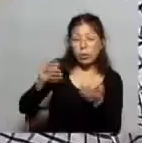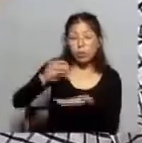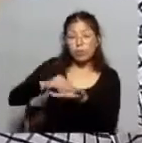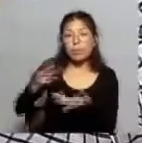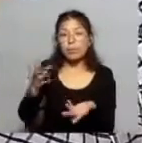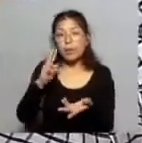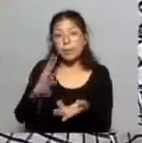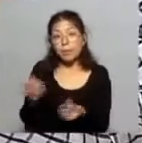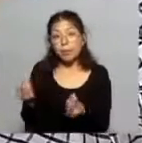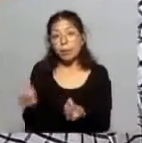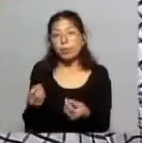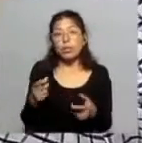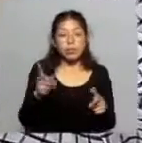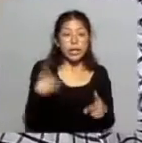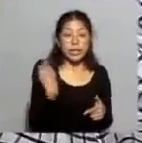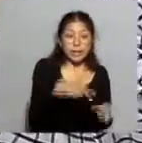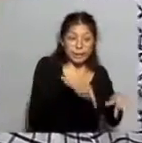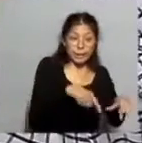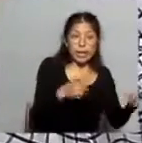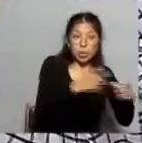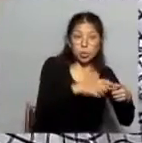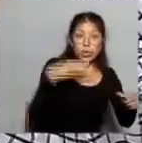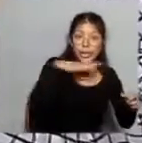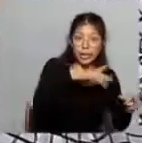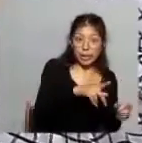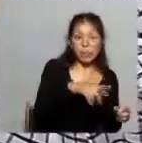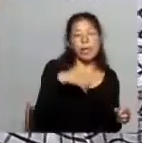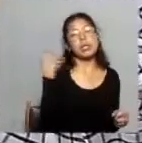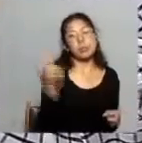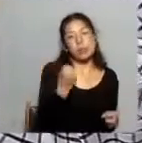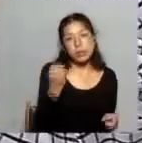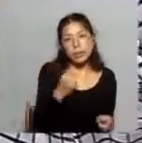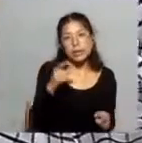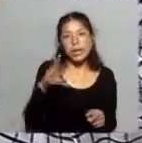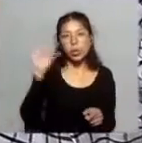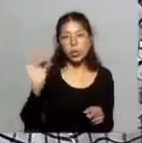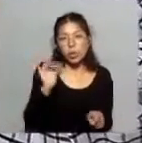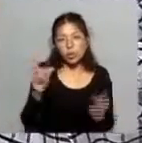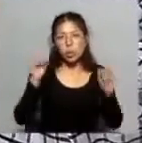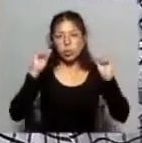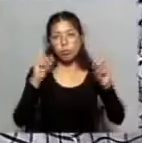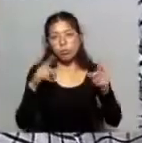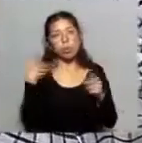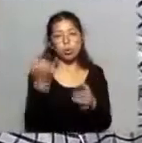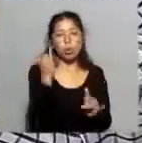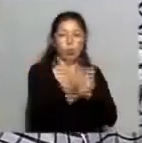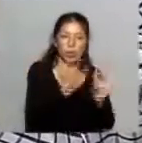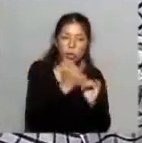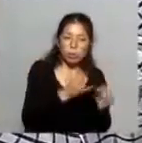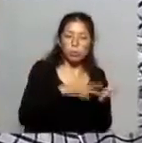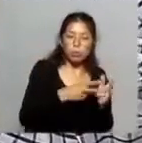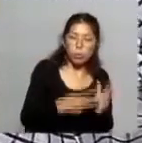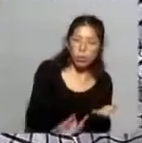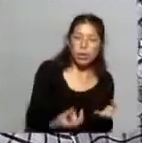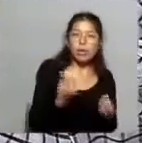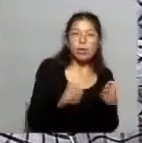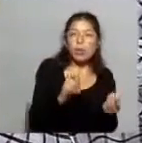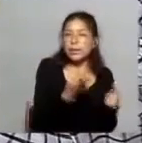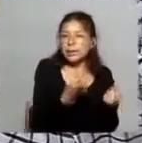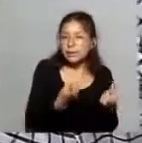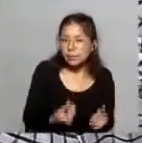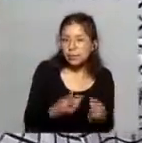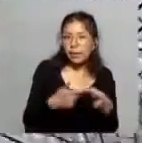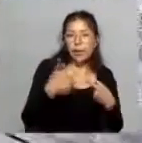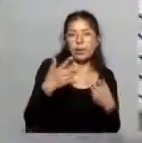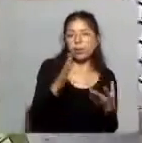estas mesas de trabajo que se tienen que realizar antes de poder cumplimentar y llevar a cabo esta hora extra que también se tiene